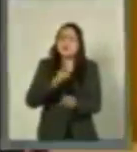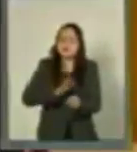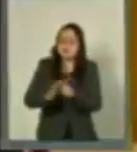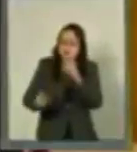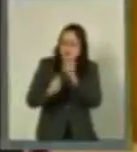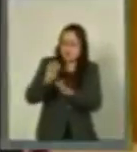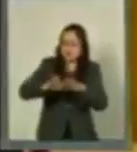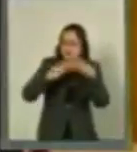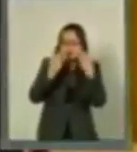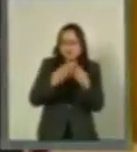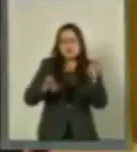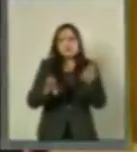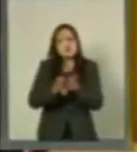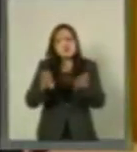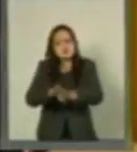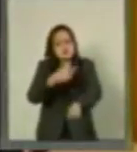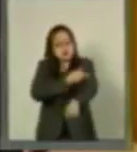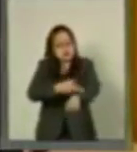¿Cuál es la solución?